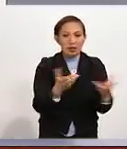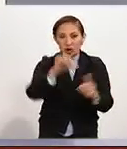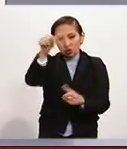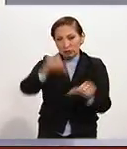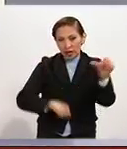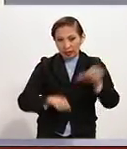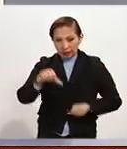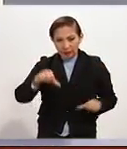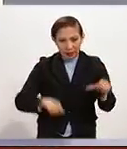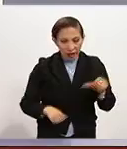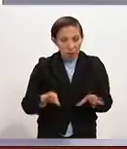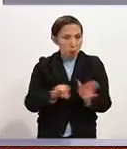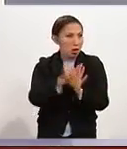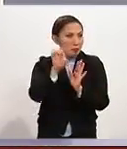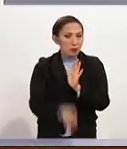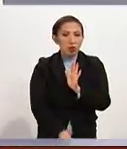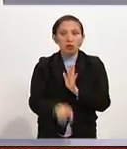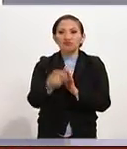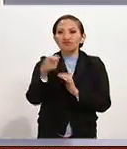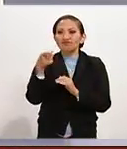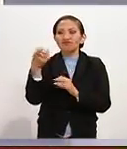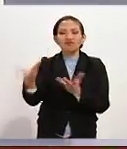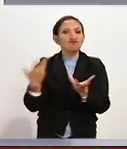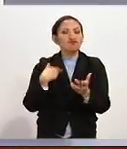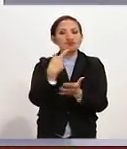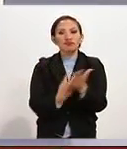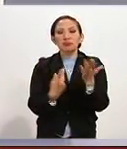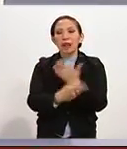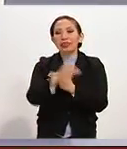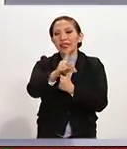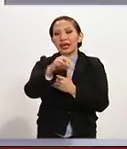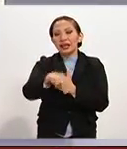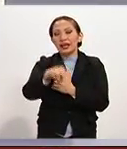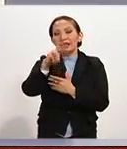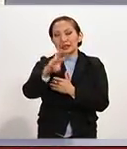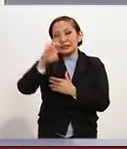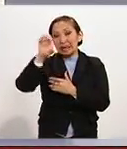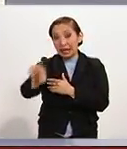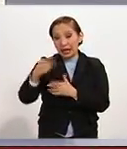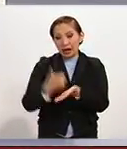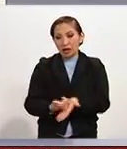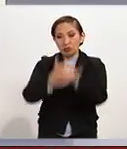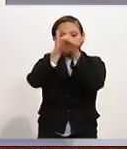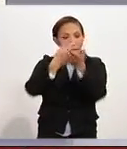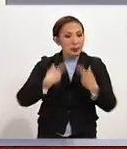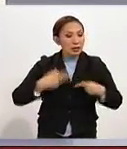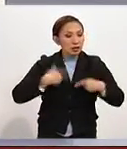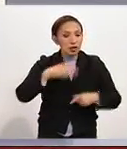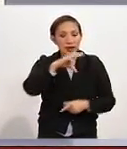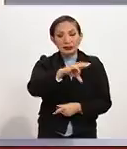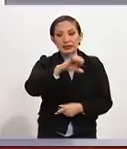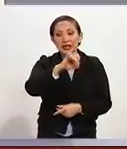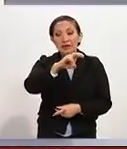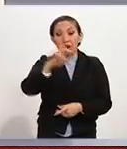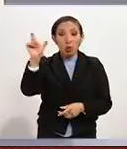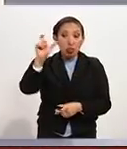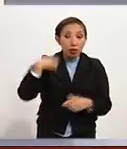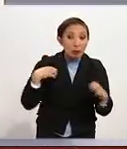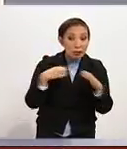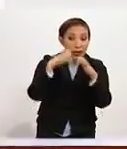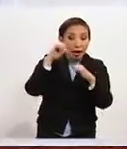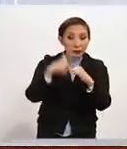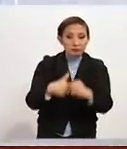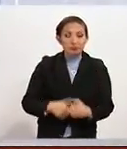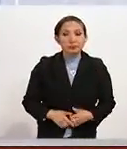otras acciones como la aplicación del plan DN3E en auxilio de la población civil cuando sea